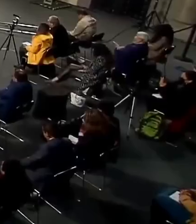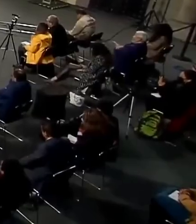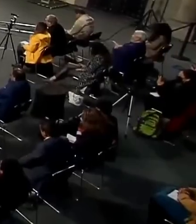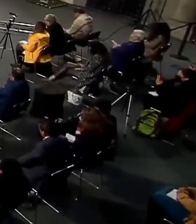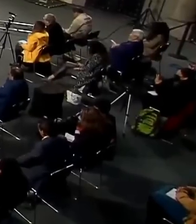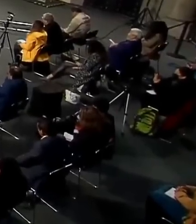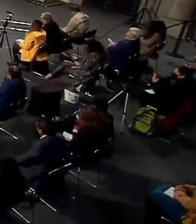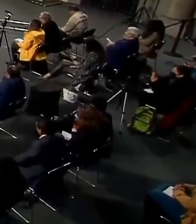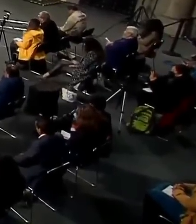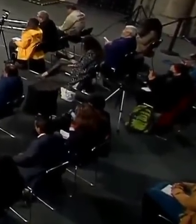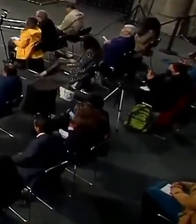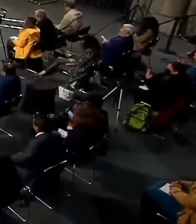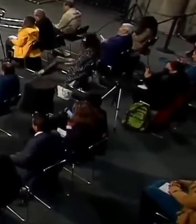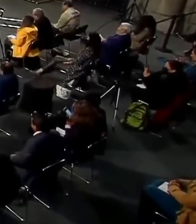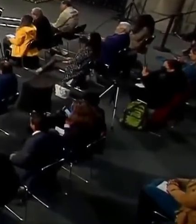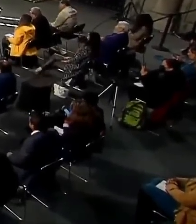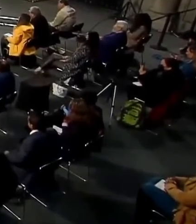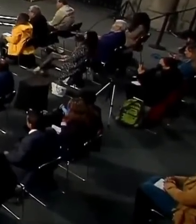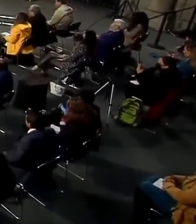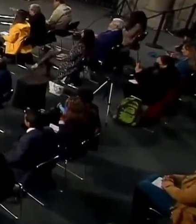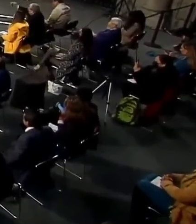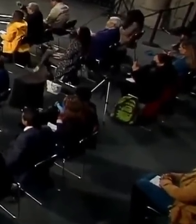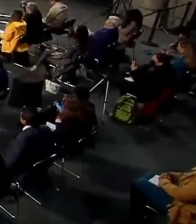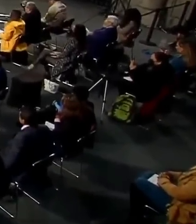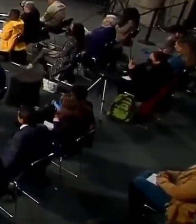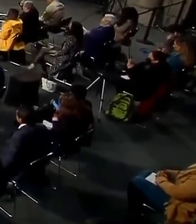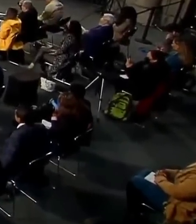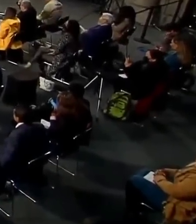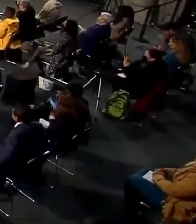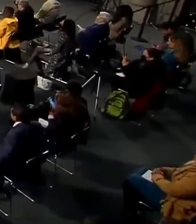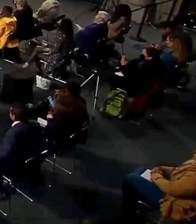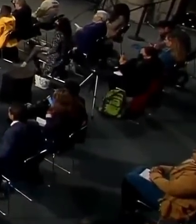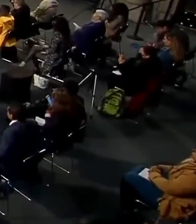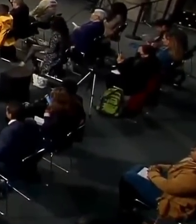qué opinión tiene de Cedillo como economista.